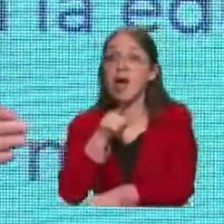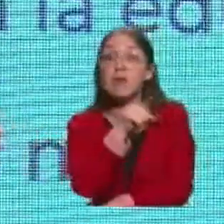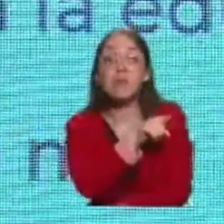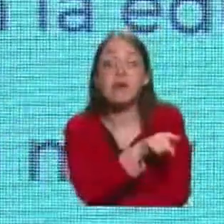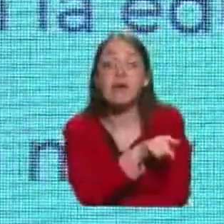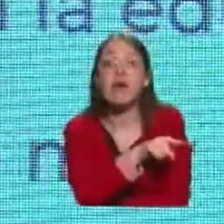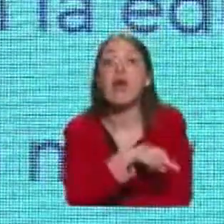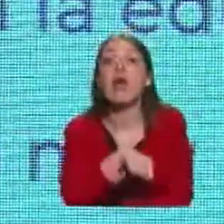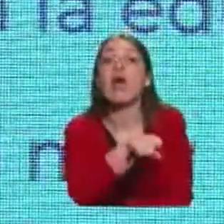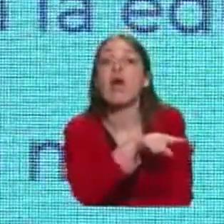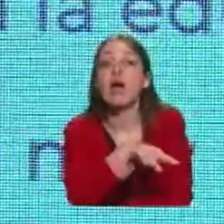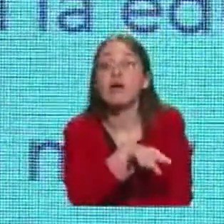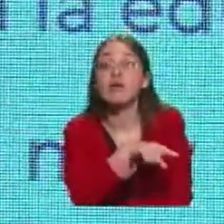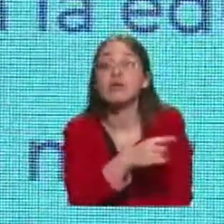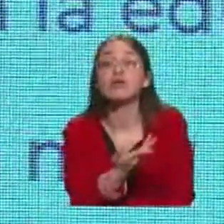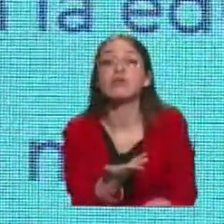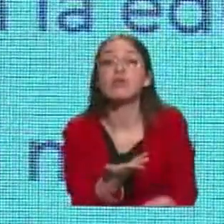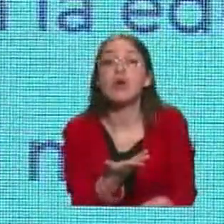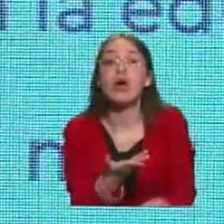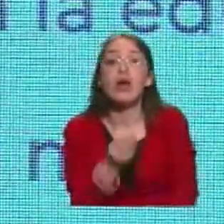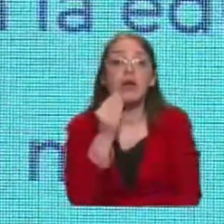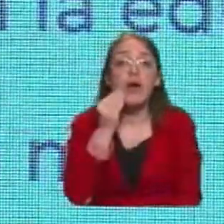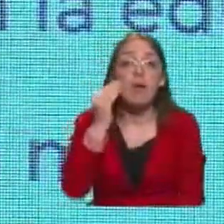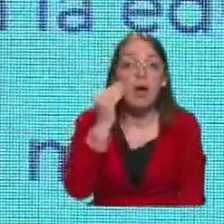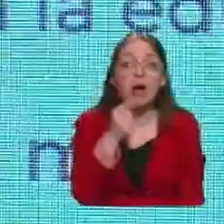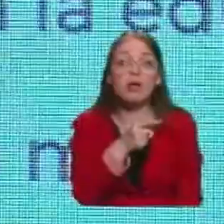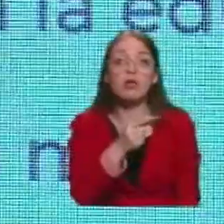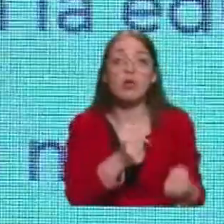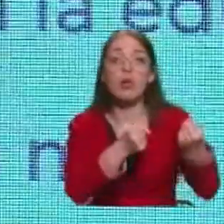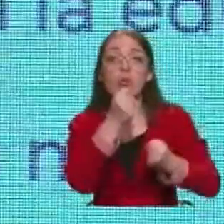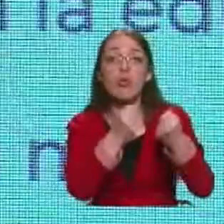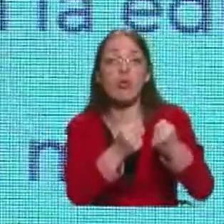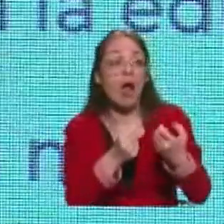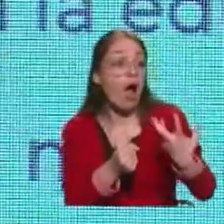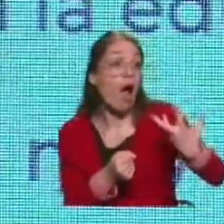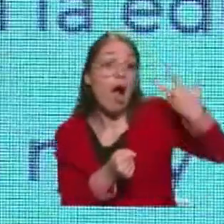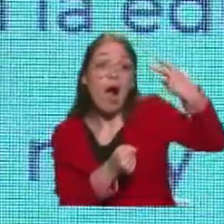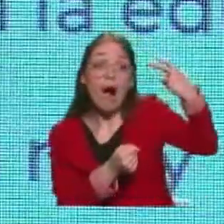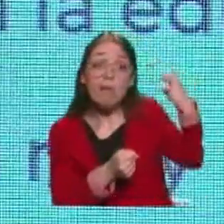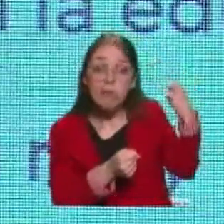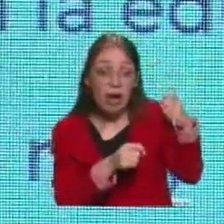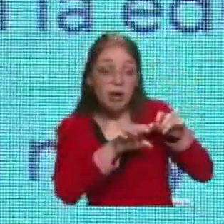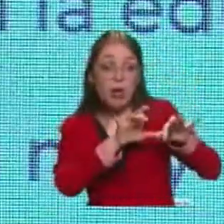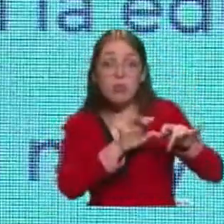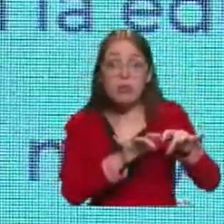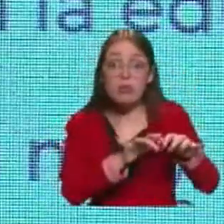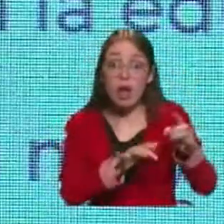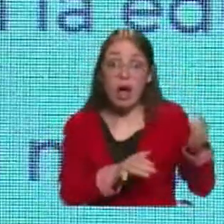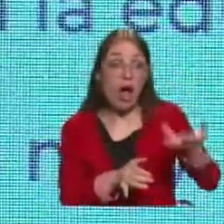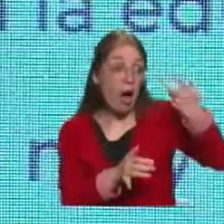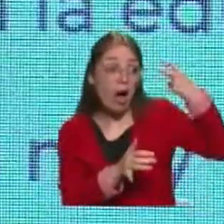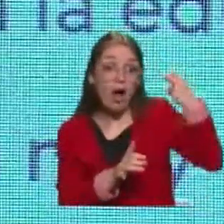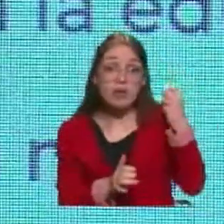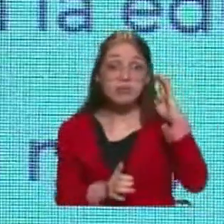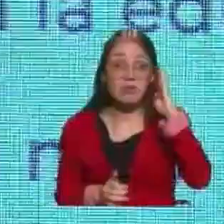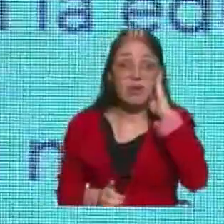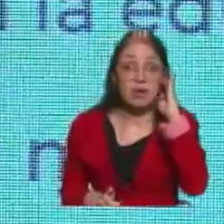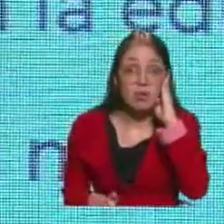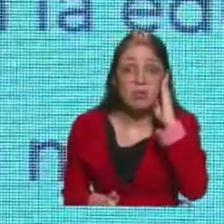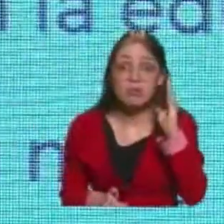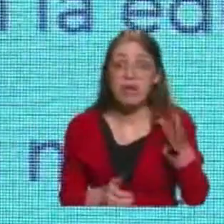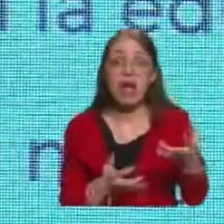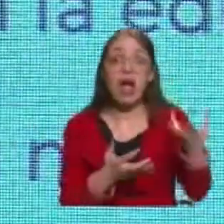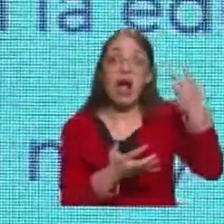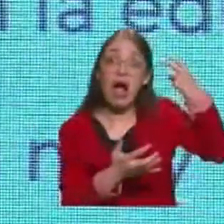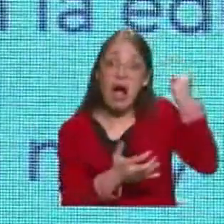esa población que hace mucho tiempo no conocieron un computador no tenían idea y un celular no conocen que es una